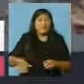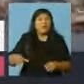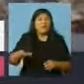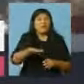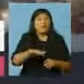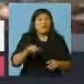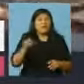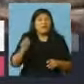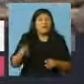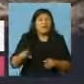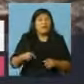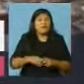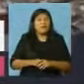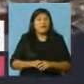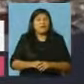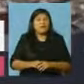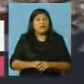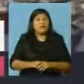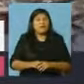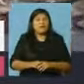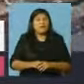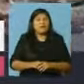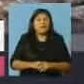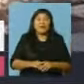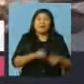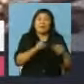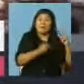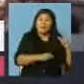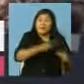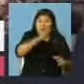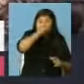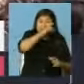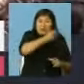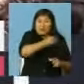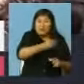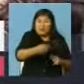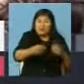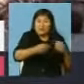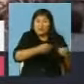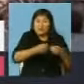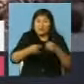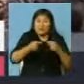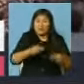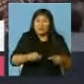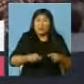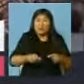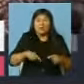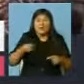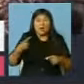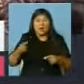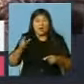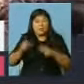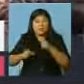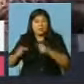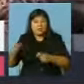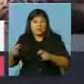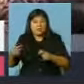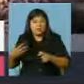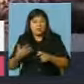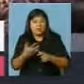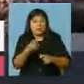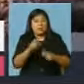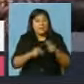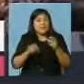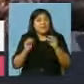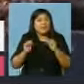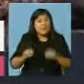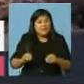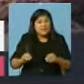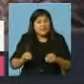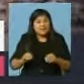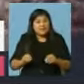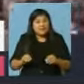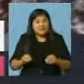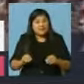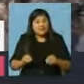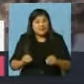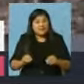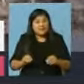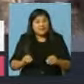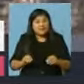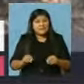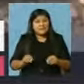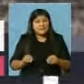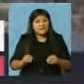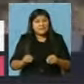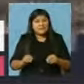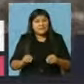frente de ataque. Tenemos personal de Nación que está en un sector donde estamos reforzando con 10 combatientes más para poder terminar una brecha